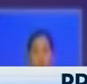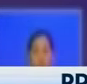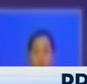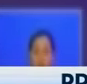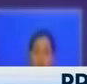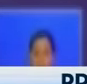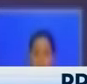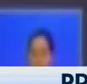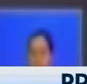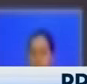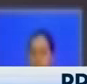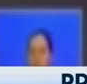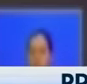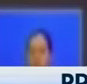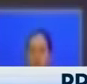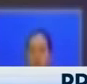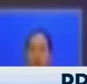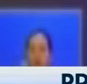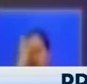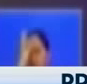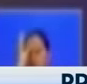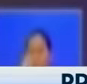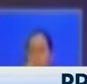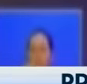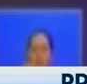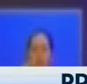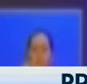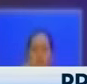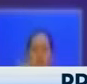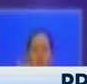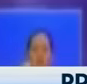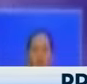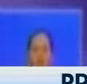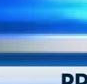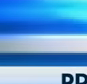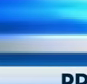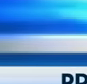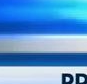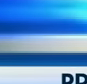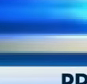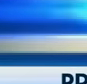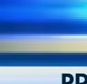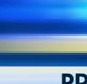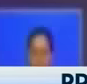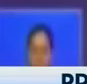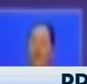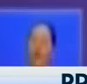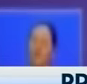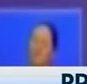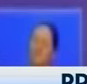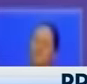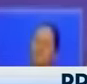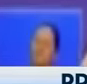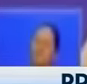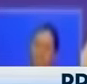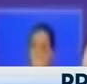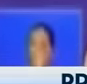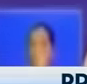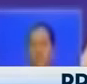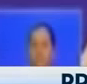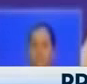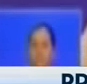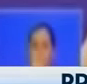donde ellos trabajaban, le dio el nombre Panamericana, y los operaban en la Panamericana para facturarles al IES. Sobre Socio Vivienda. Porque ya esta semana